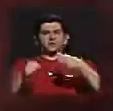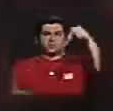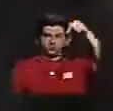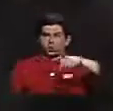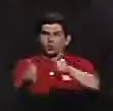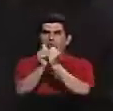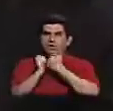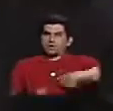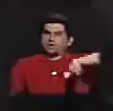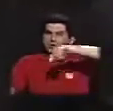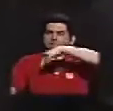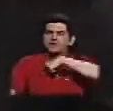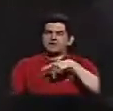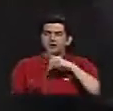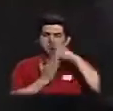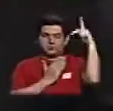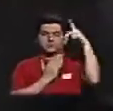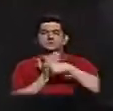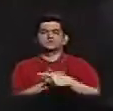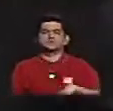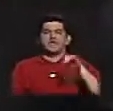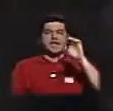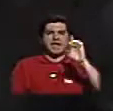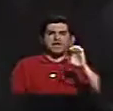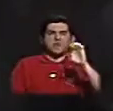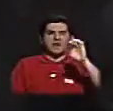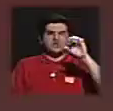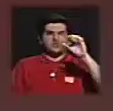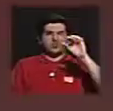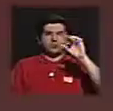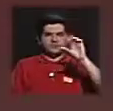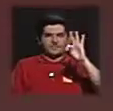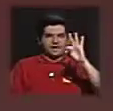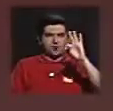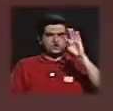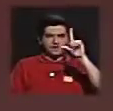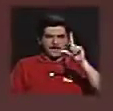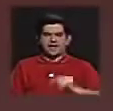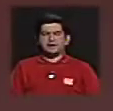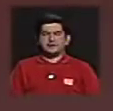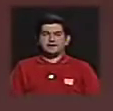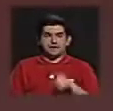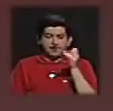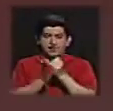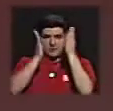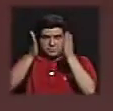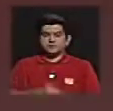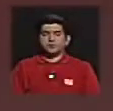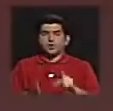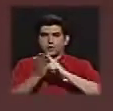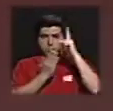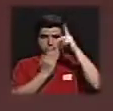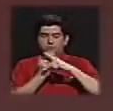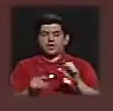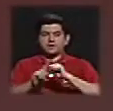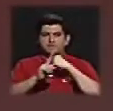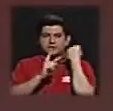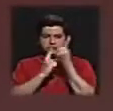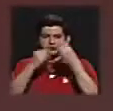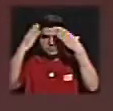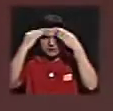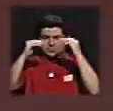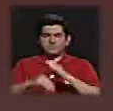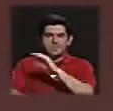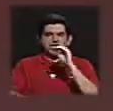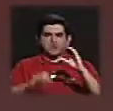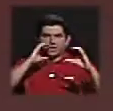nos acompaña en nuestro programa Eduardo Trejos Lali, investigador del programa de la Sociedad de la Información y Comunicación